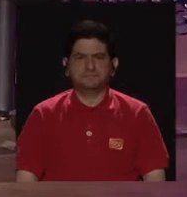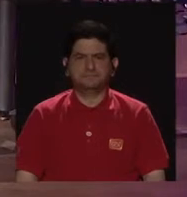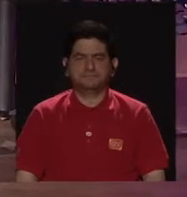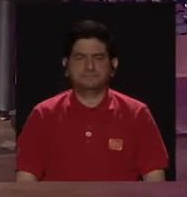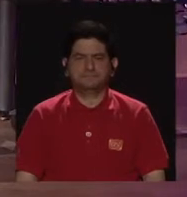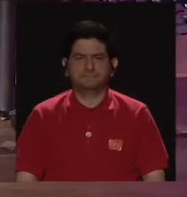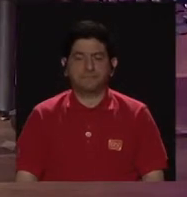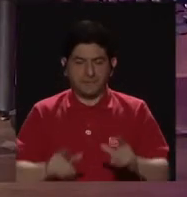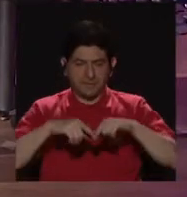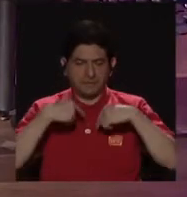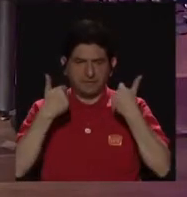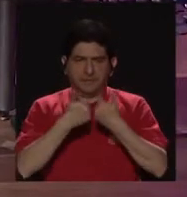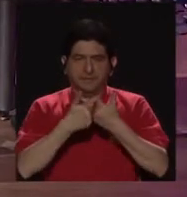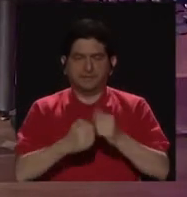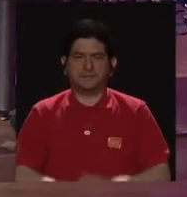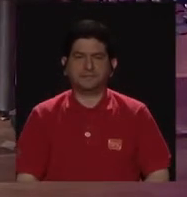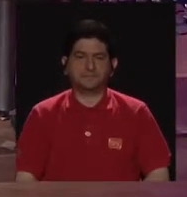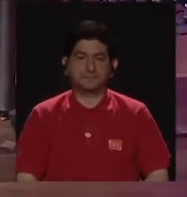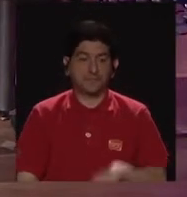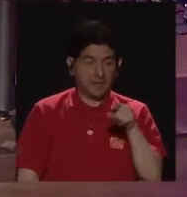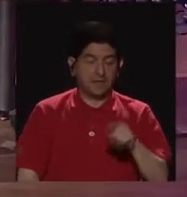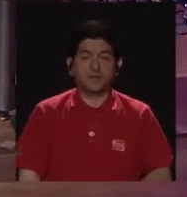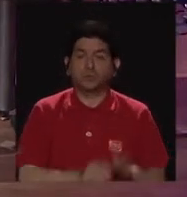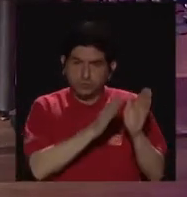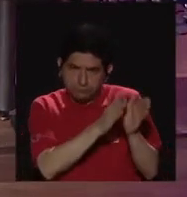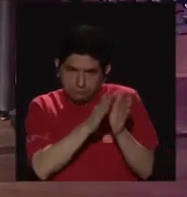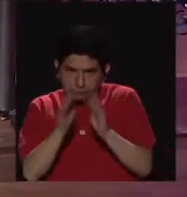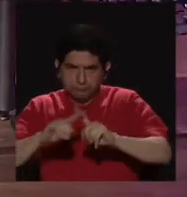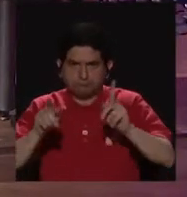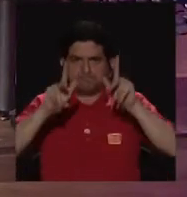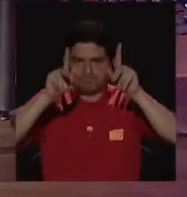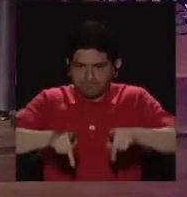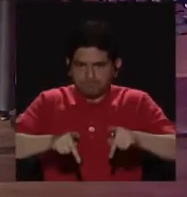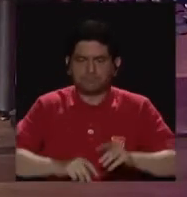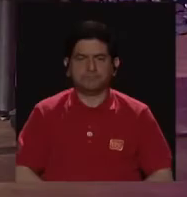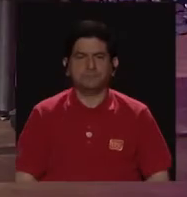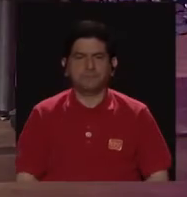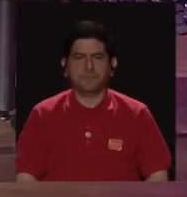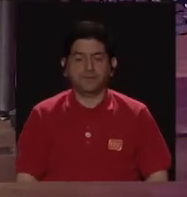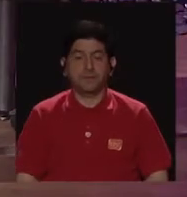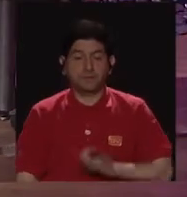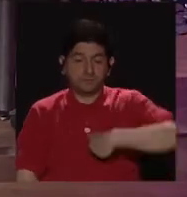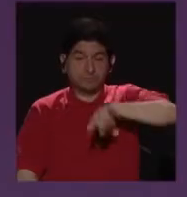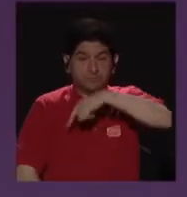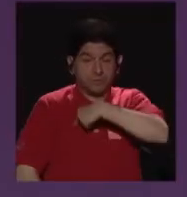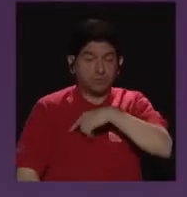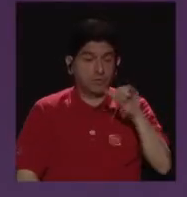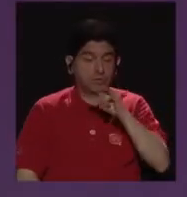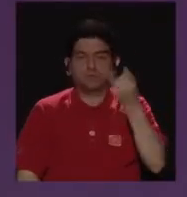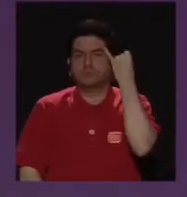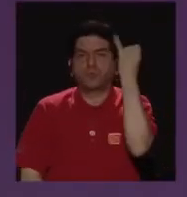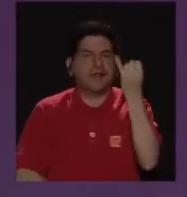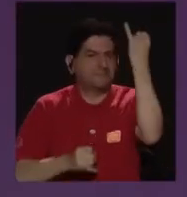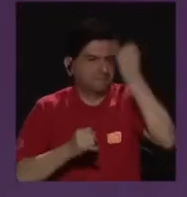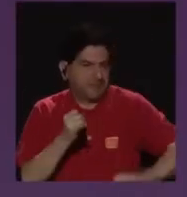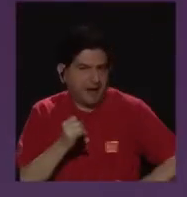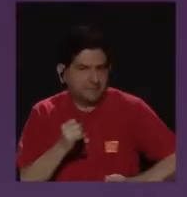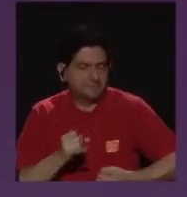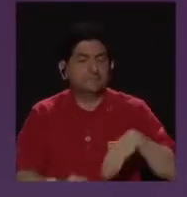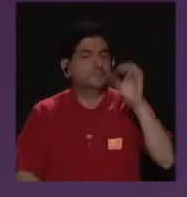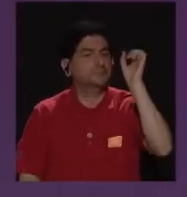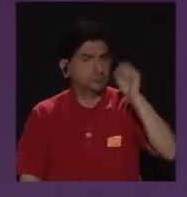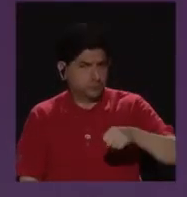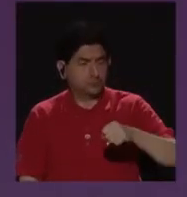el blogging fue organizado verdad por varias personas que llegamos a la misma conclusión verdad que si